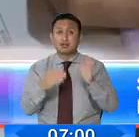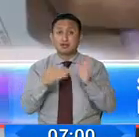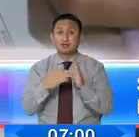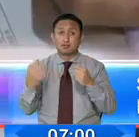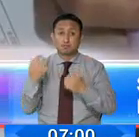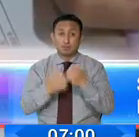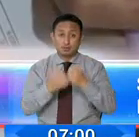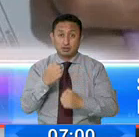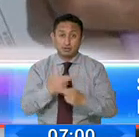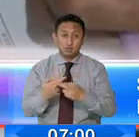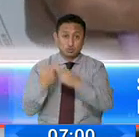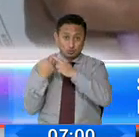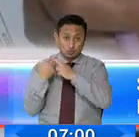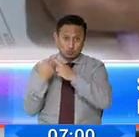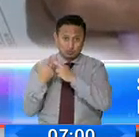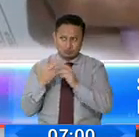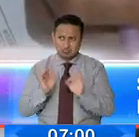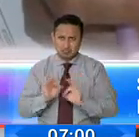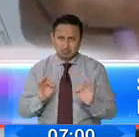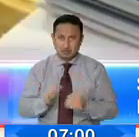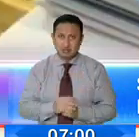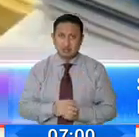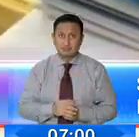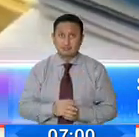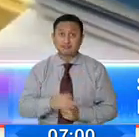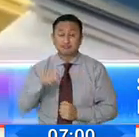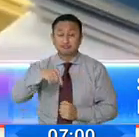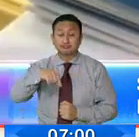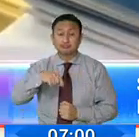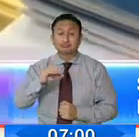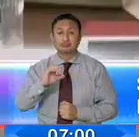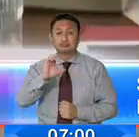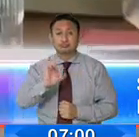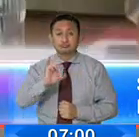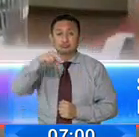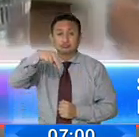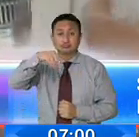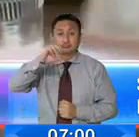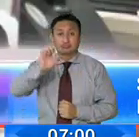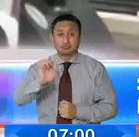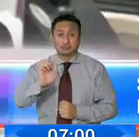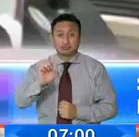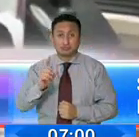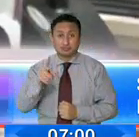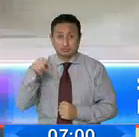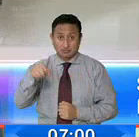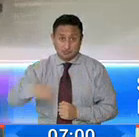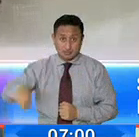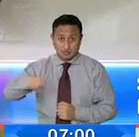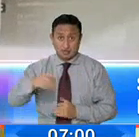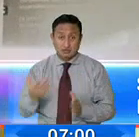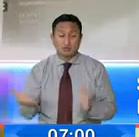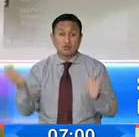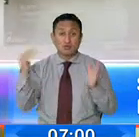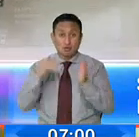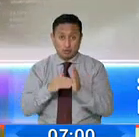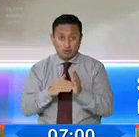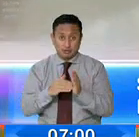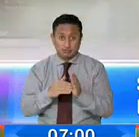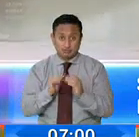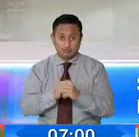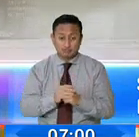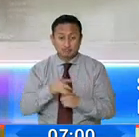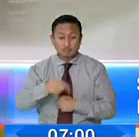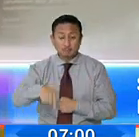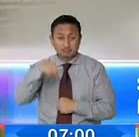de competencia. Este Consejo Nacional Electoral una vez más ha